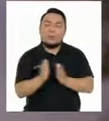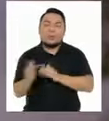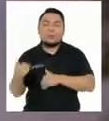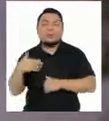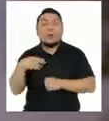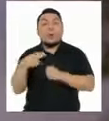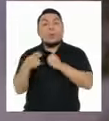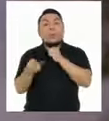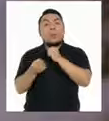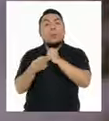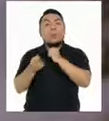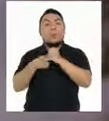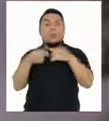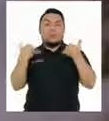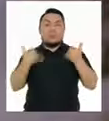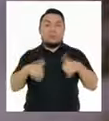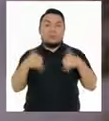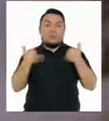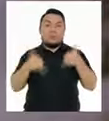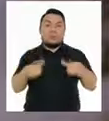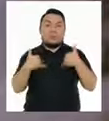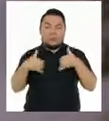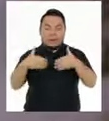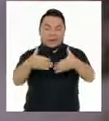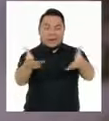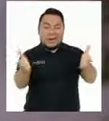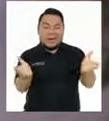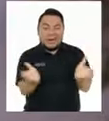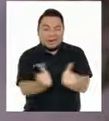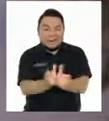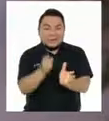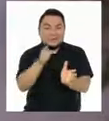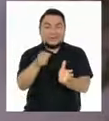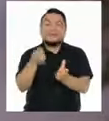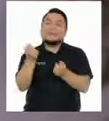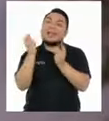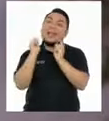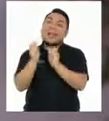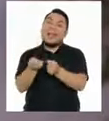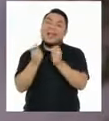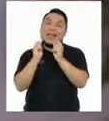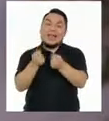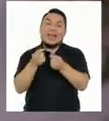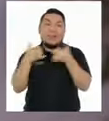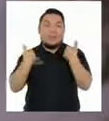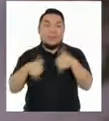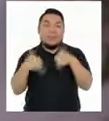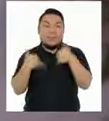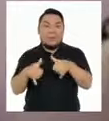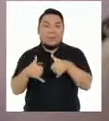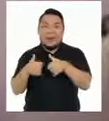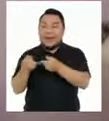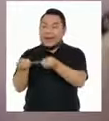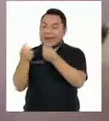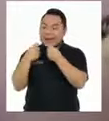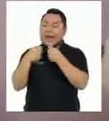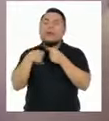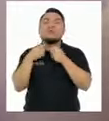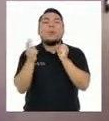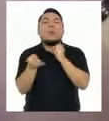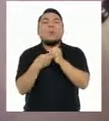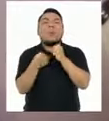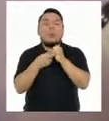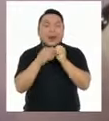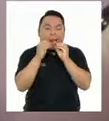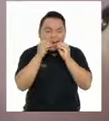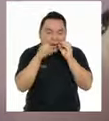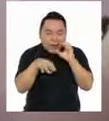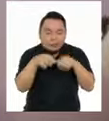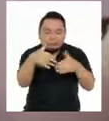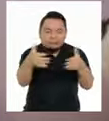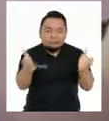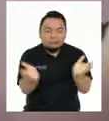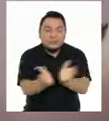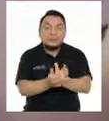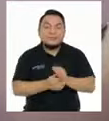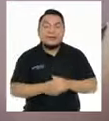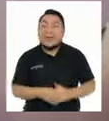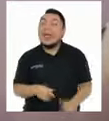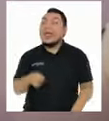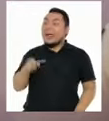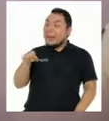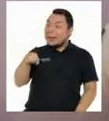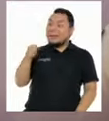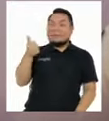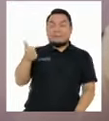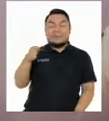guardar mis juguetes en la canasta que ustedes me regalaron. ¿Sí? ¡Es cierto! Ahora la casa se ve